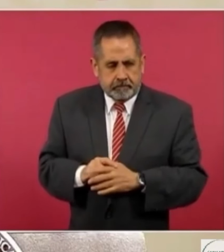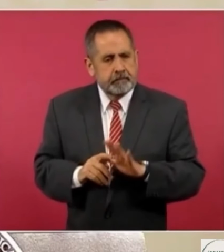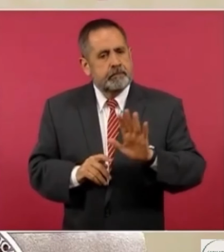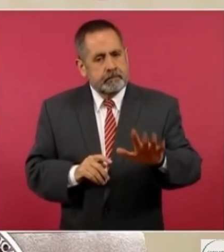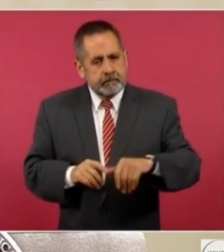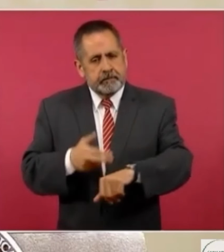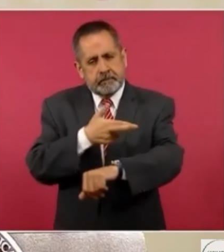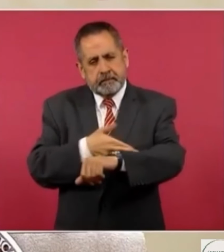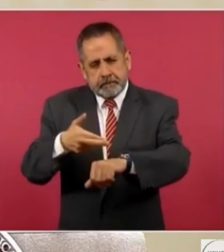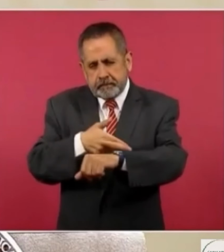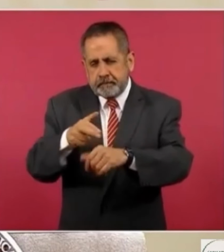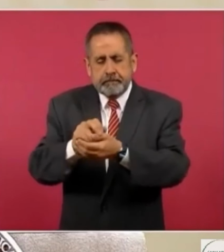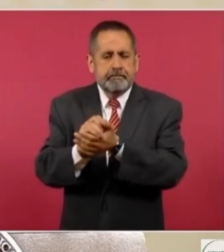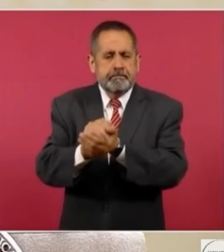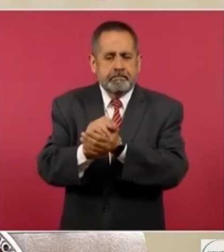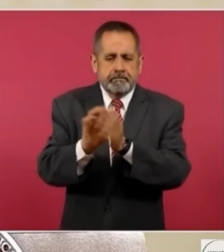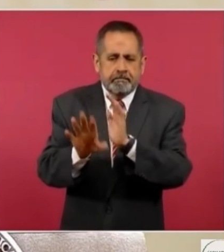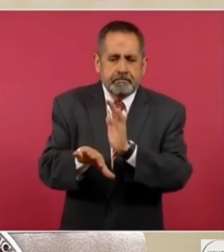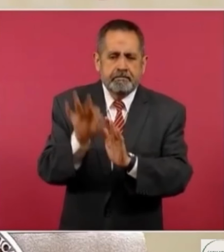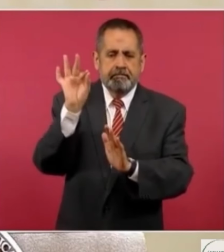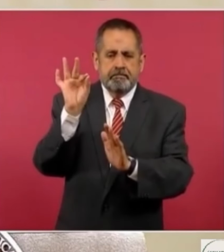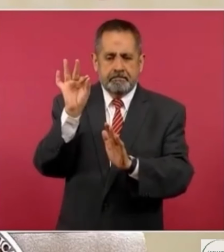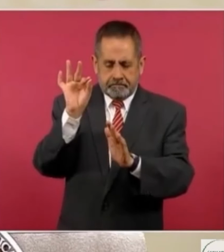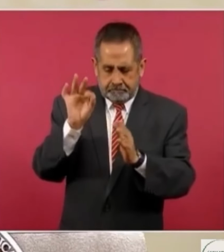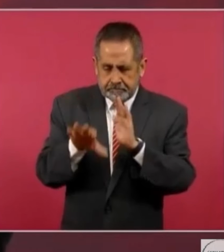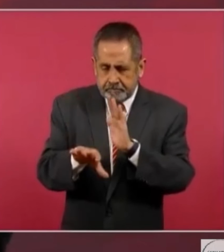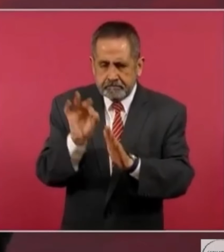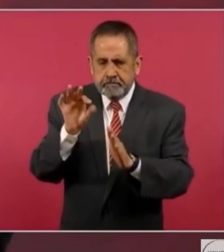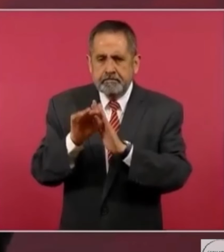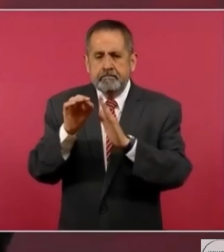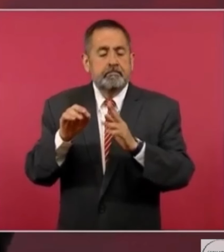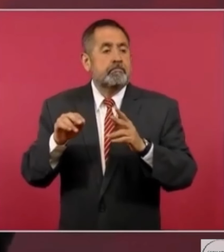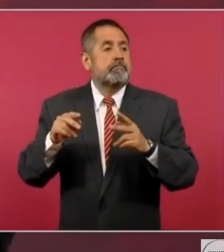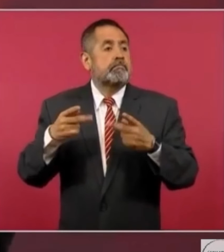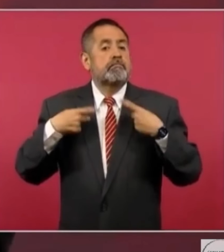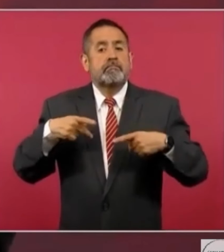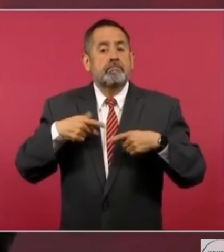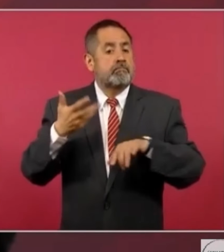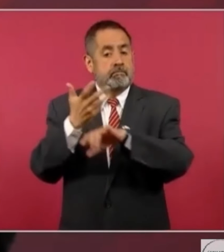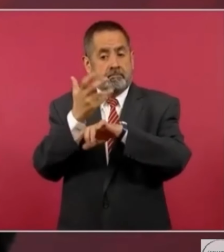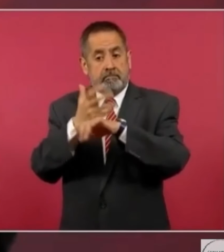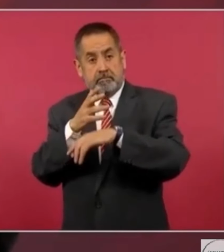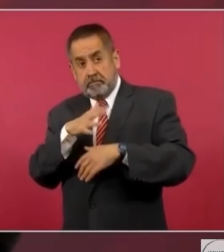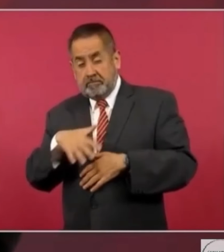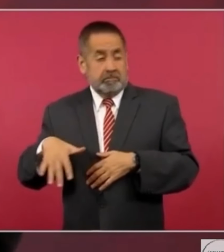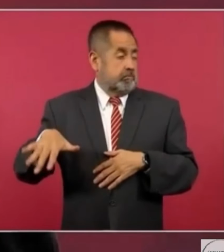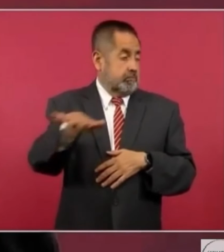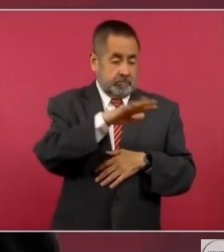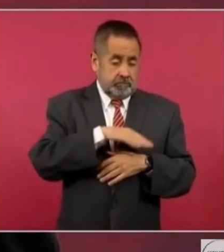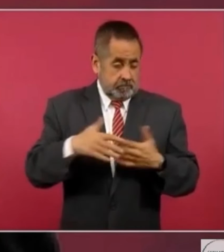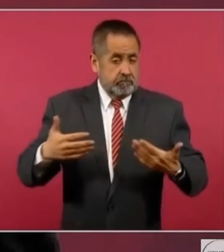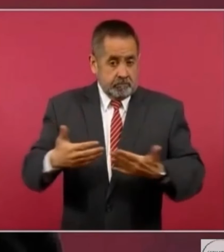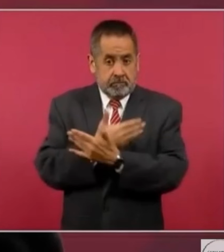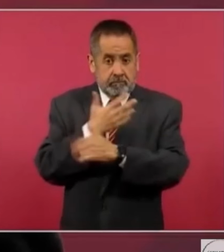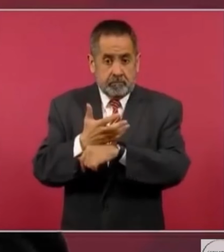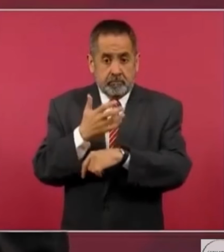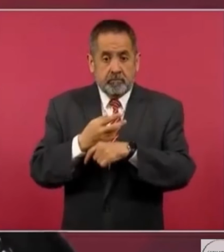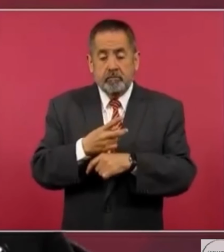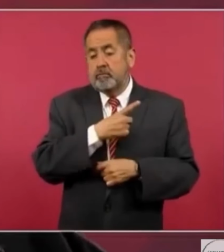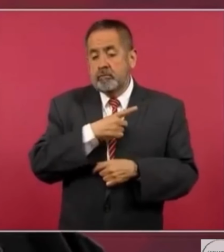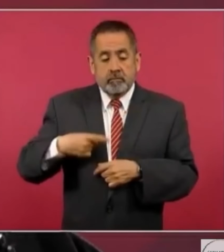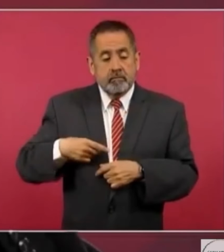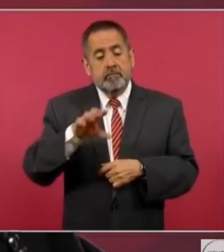de insaculación. Las y los ciudadanos en los Estados Unidos tienen la obligación de acudir, salvo